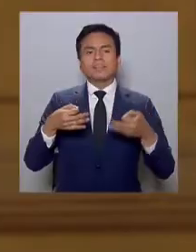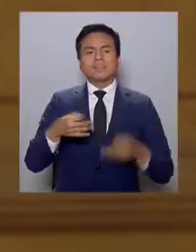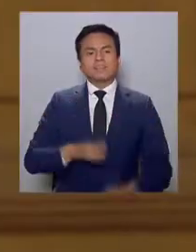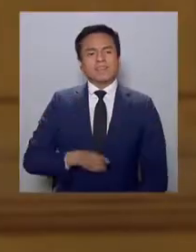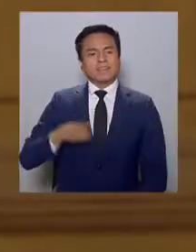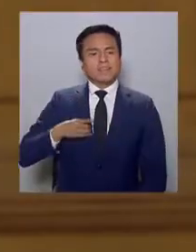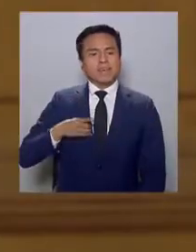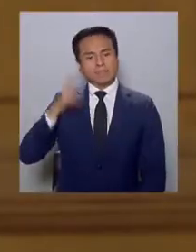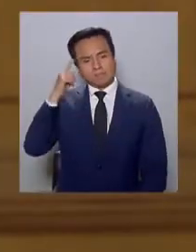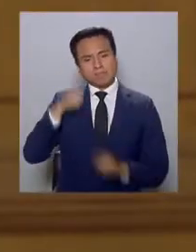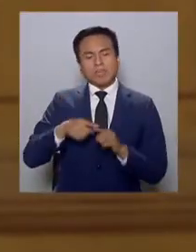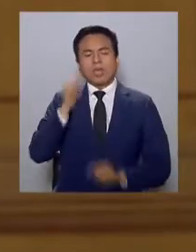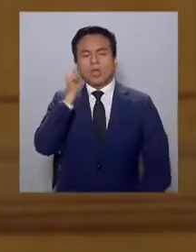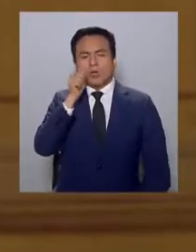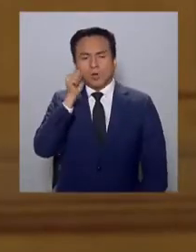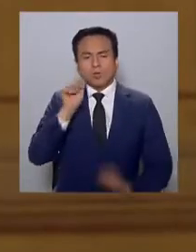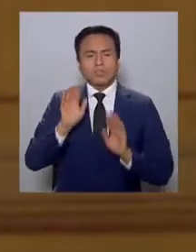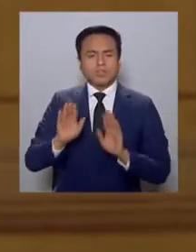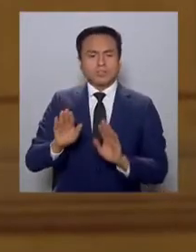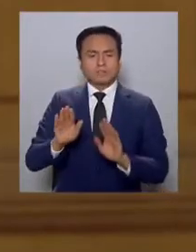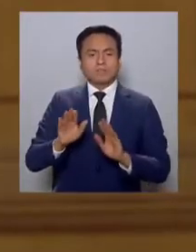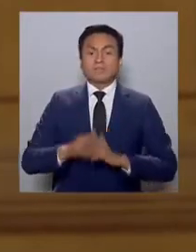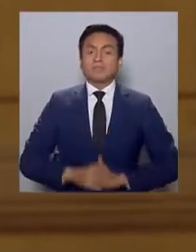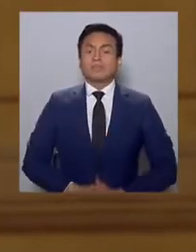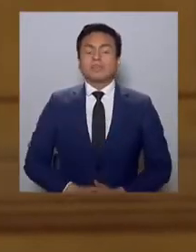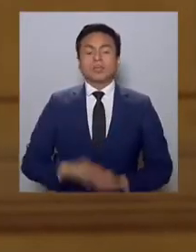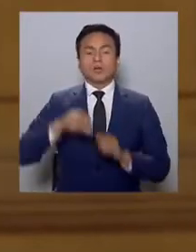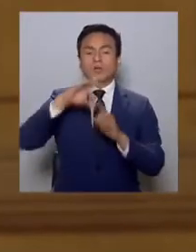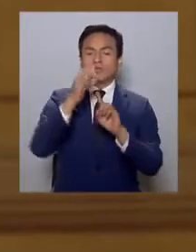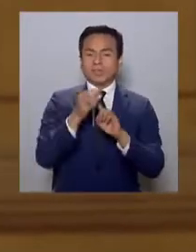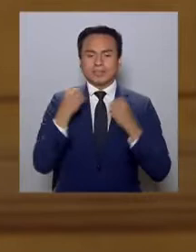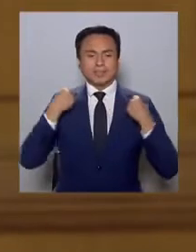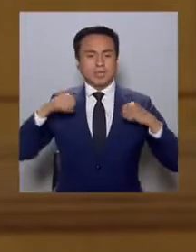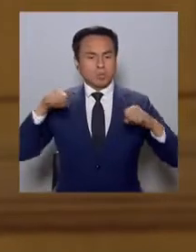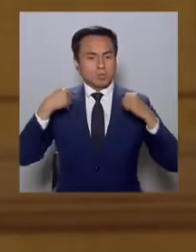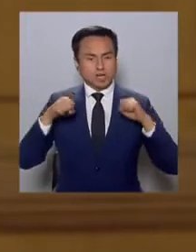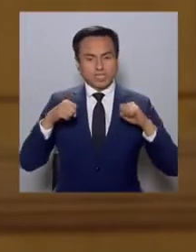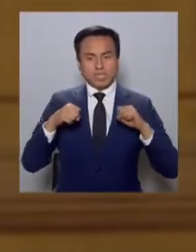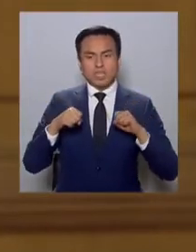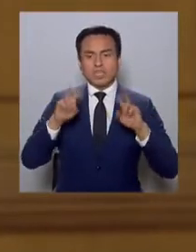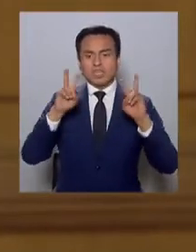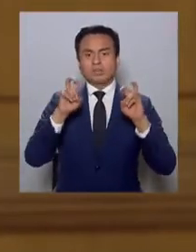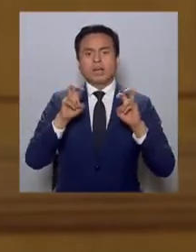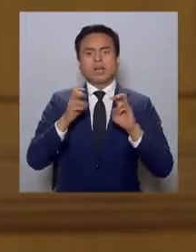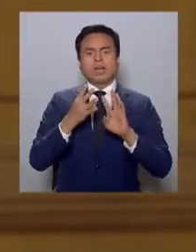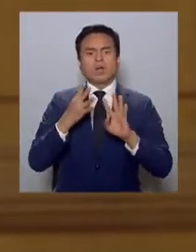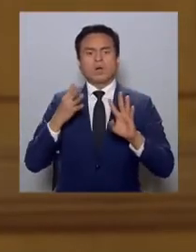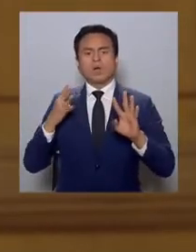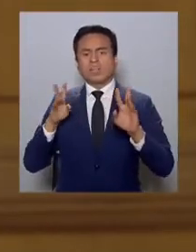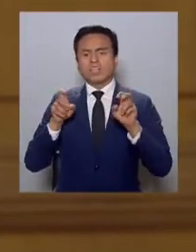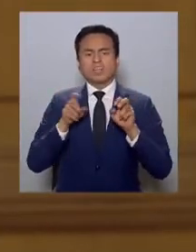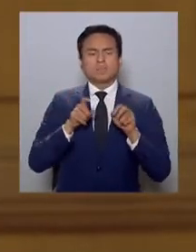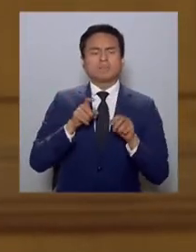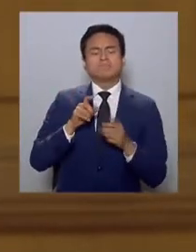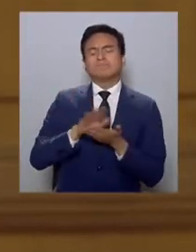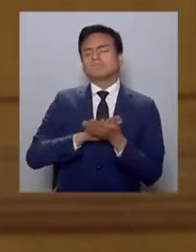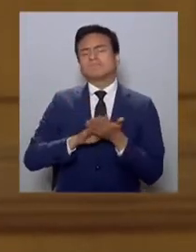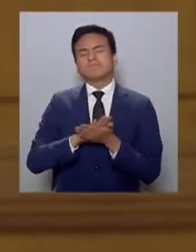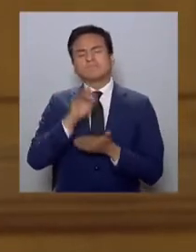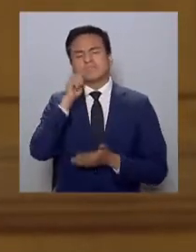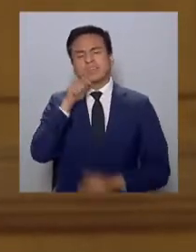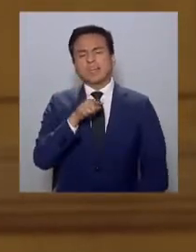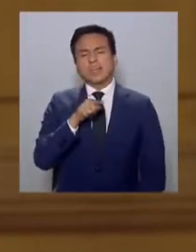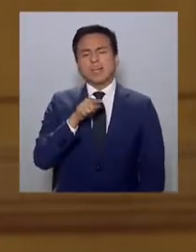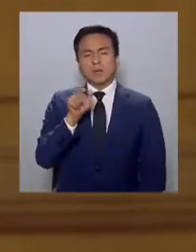dignidad sean el pan de cada día. Que la cultura y el deporte no sean vagones de cola, en donde